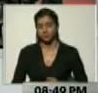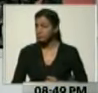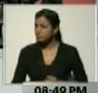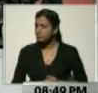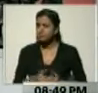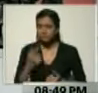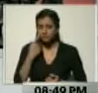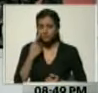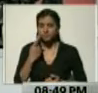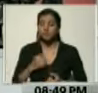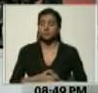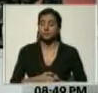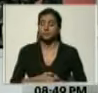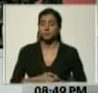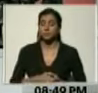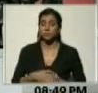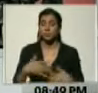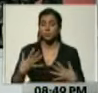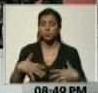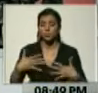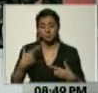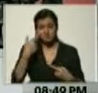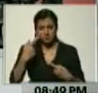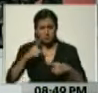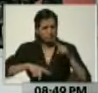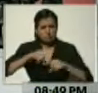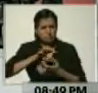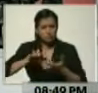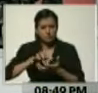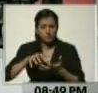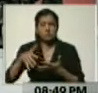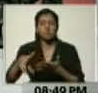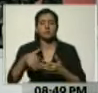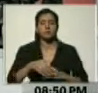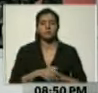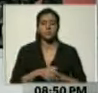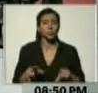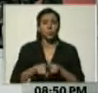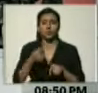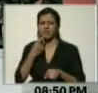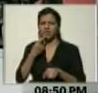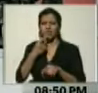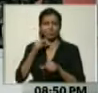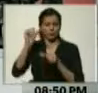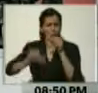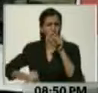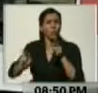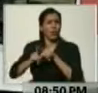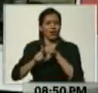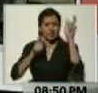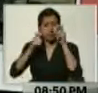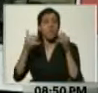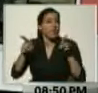ante las situaciones que se plantean, que plantea el comandante Chávez, que son las mismas de ahora, pues,